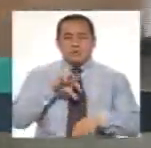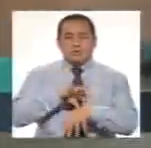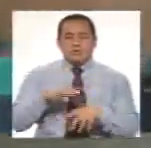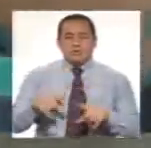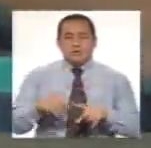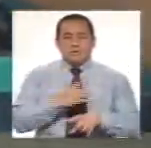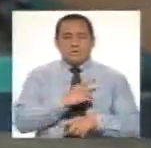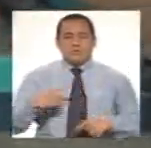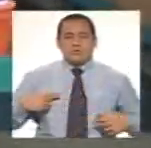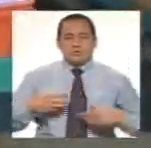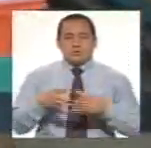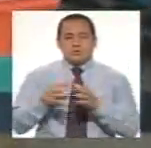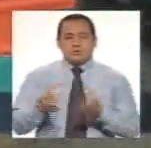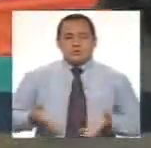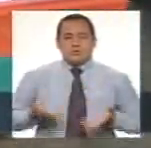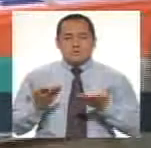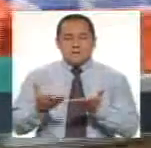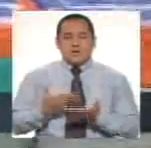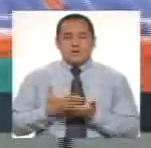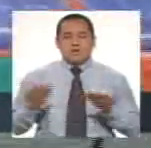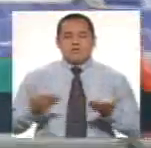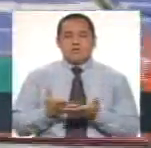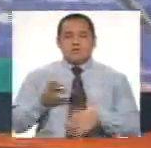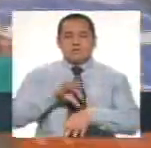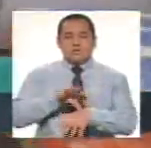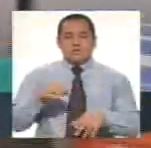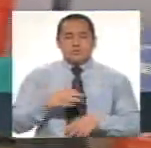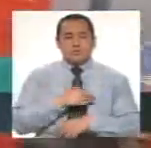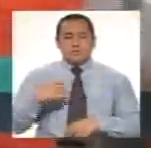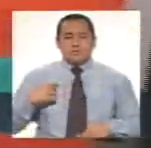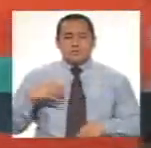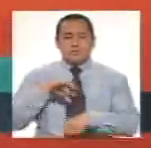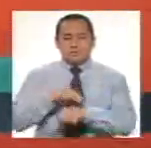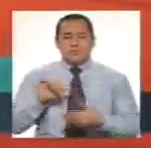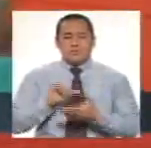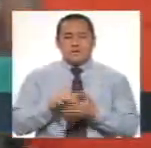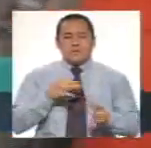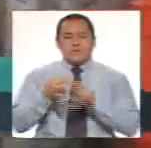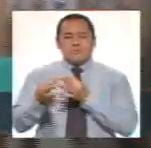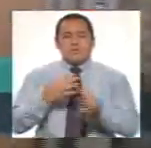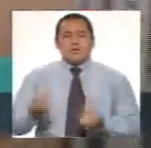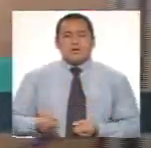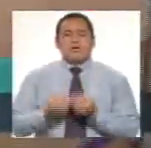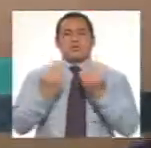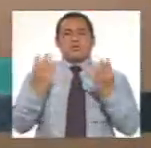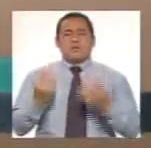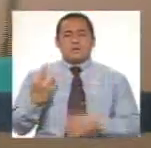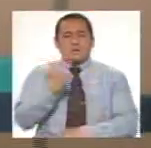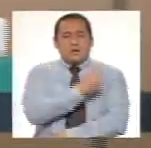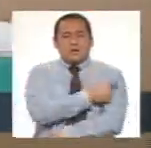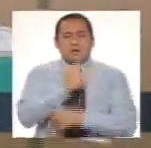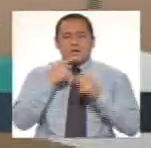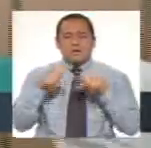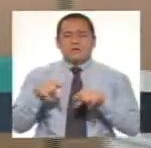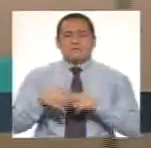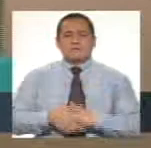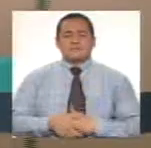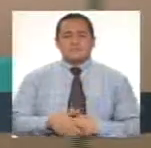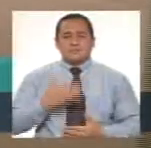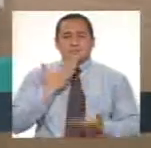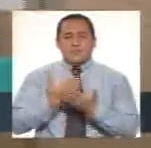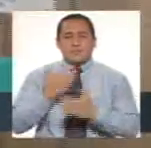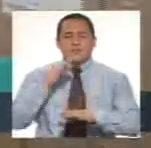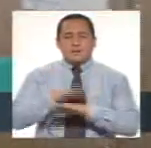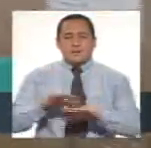Ponce, directora de Abastecimiento de Recursos Estratégicos en Salud del MINSA, que nos va a dar a conocer cuántas vacunas aproximadas están acá. Muy